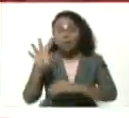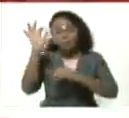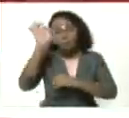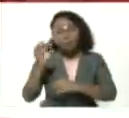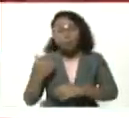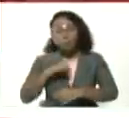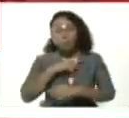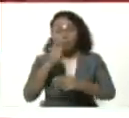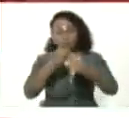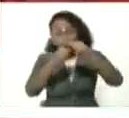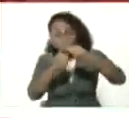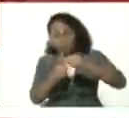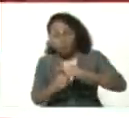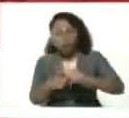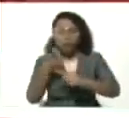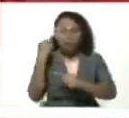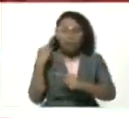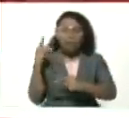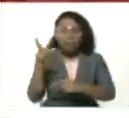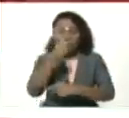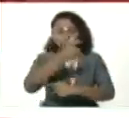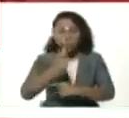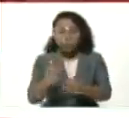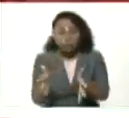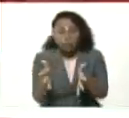ayer, son las personas que ganaron.